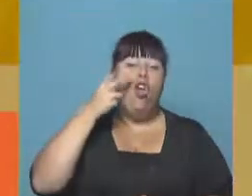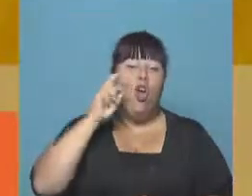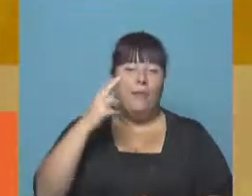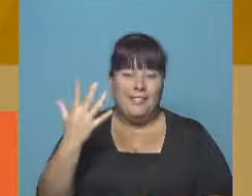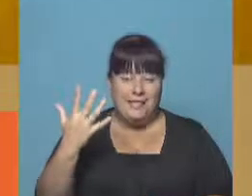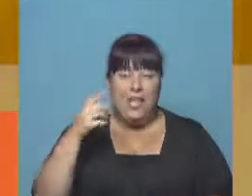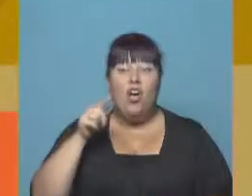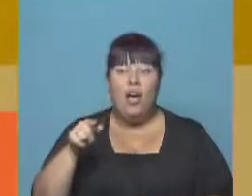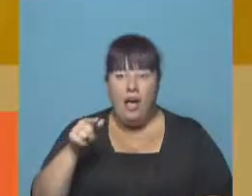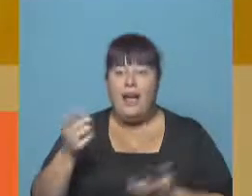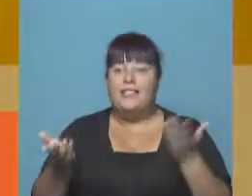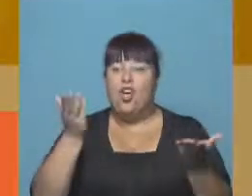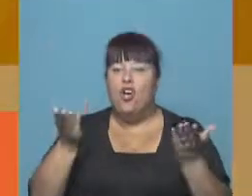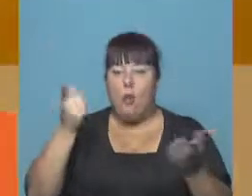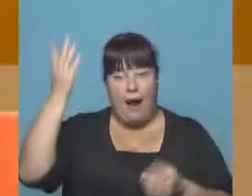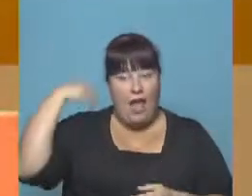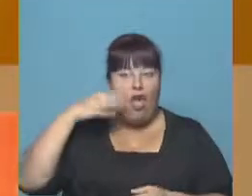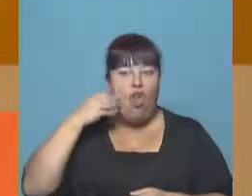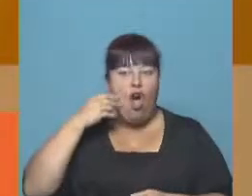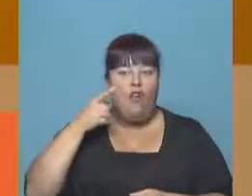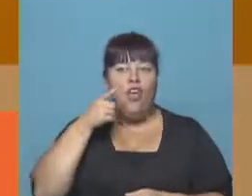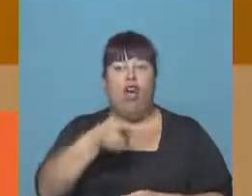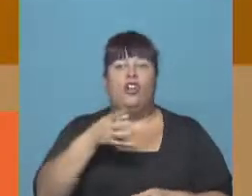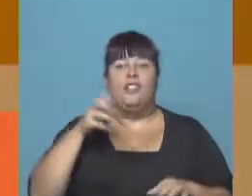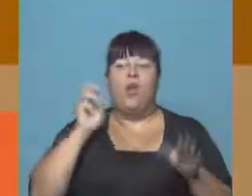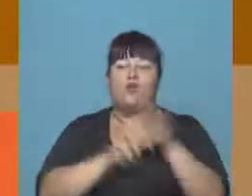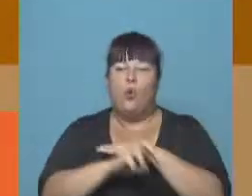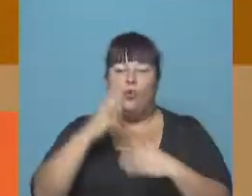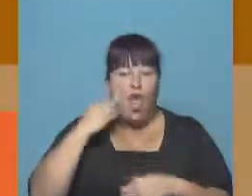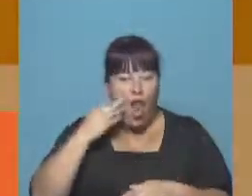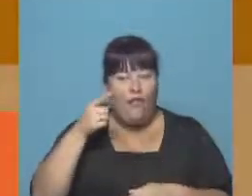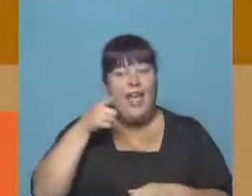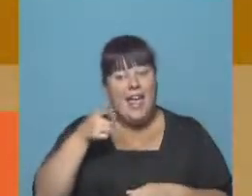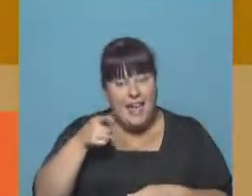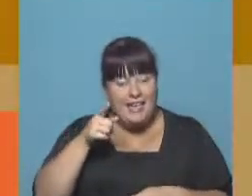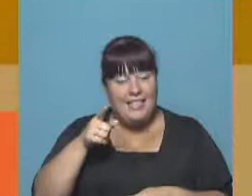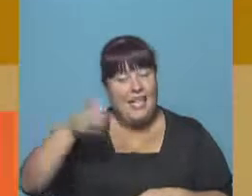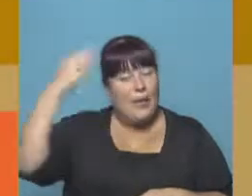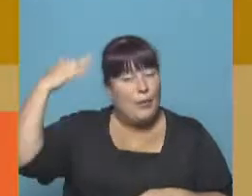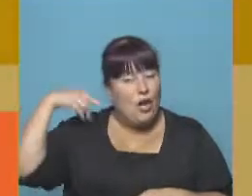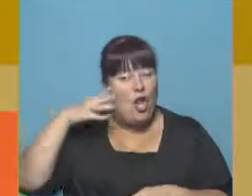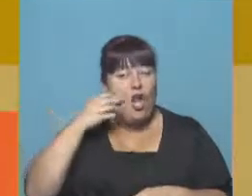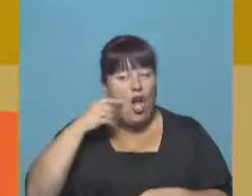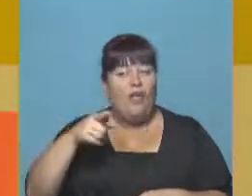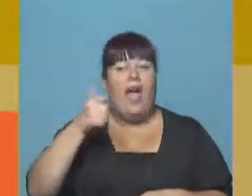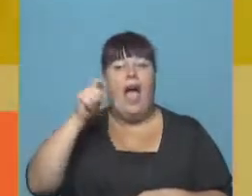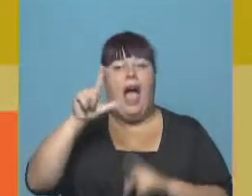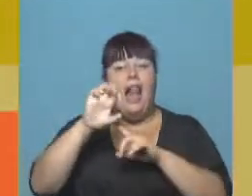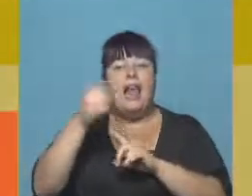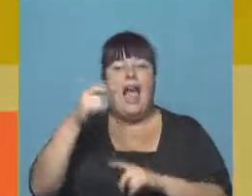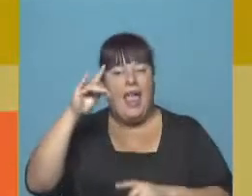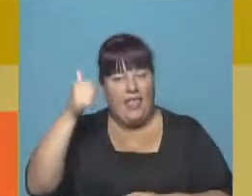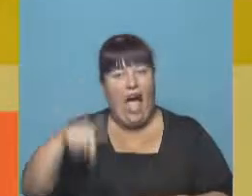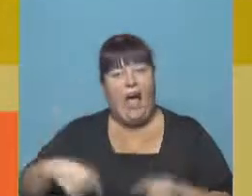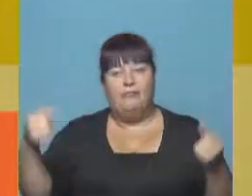que este se compara con aquel de Londres contra el metro de Londres. Bueno, en aquel caso era Al-Qaeda, en este caso es